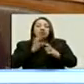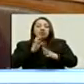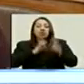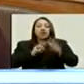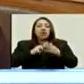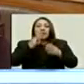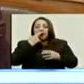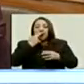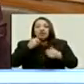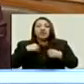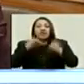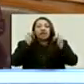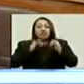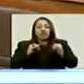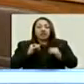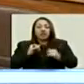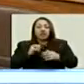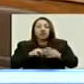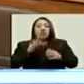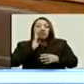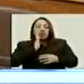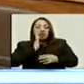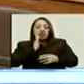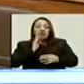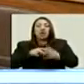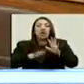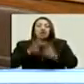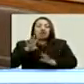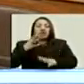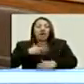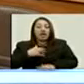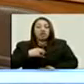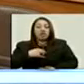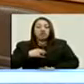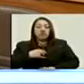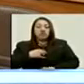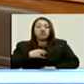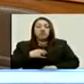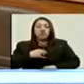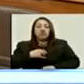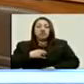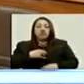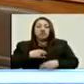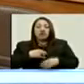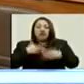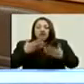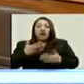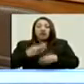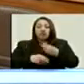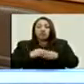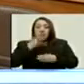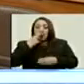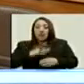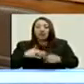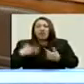que los niños tengan identidad, que una madre que a los 14 años concibe y trae al mundo un niño